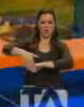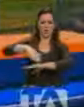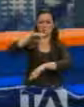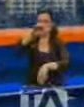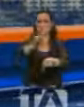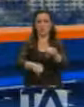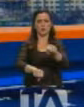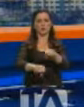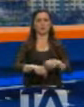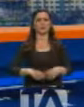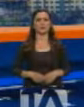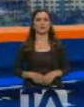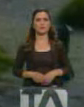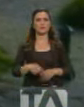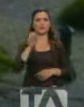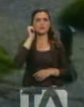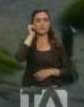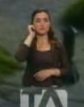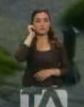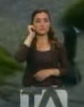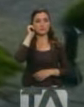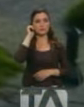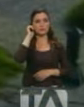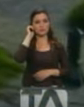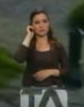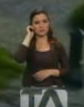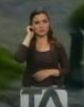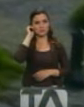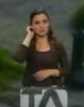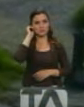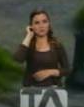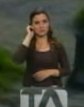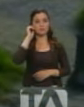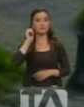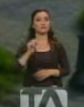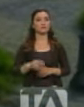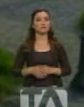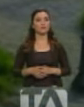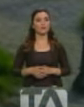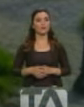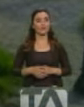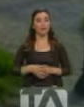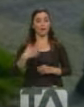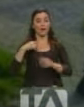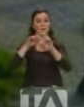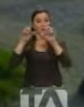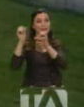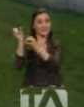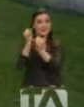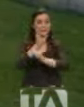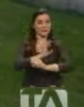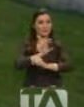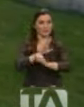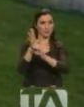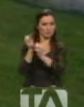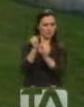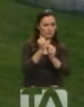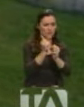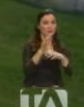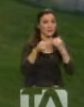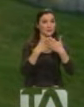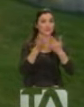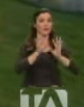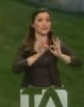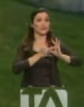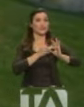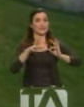estado. La empresa pública metropolitana de aseo realizó la limpieza correspondiente en el sector de La Capilla, en Calderón,